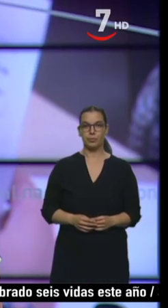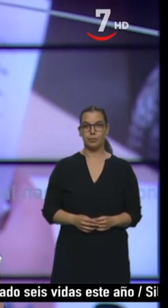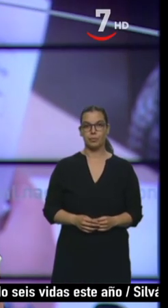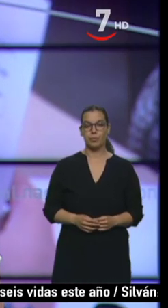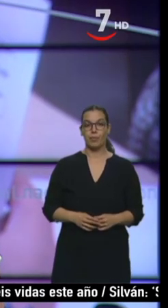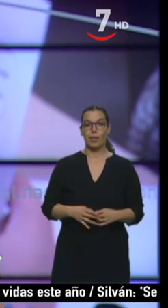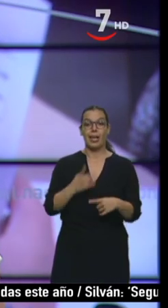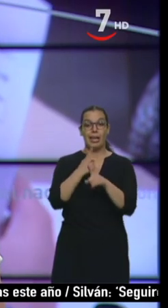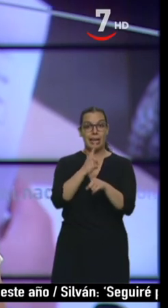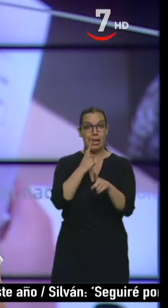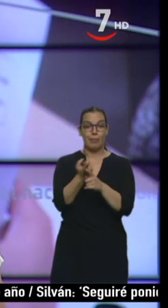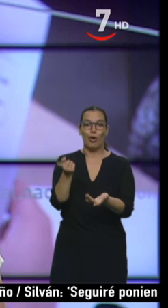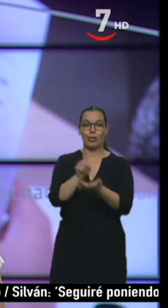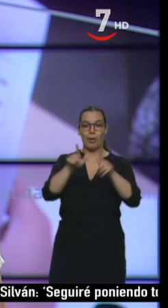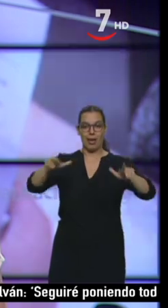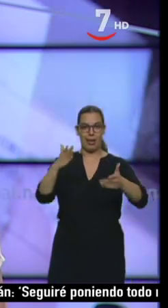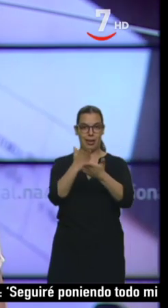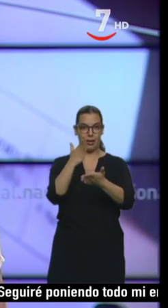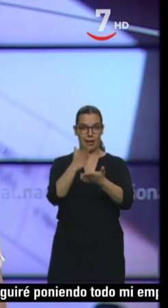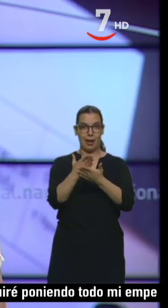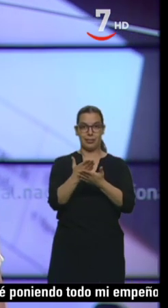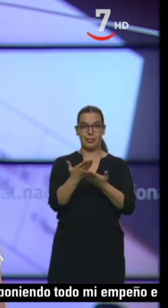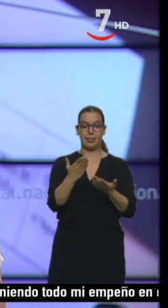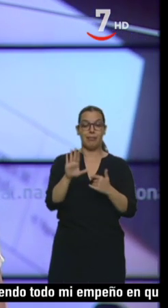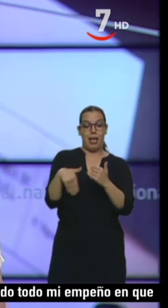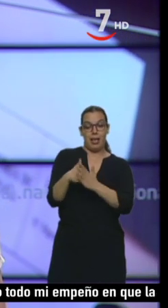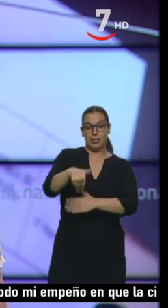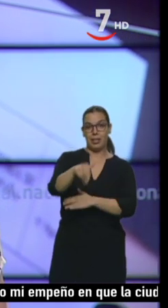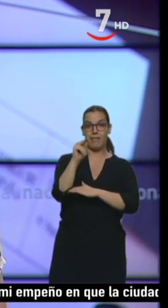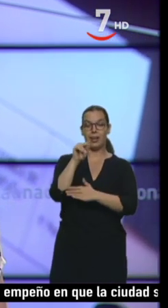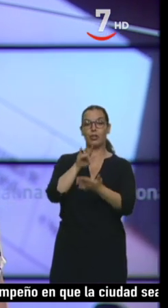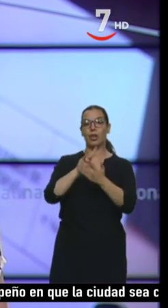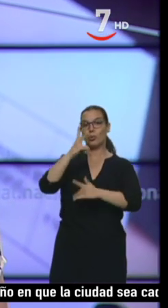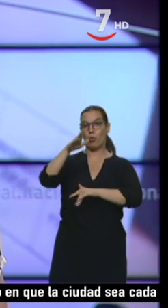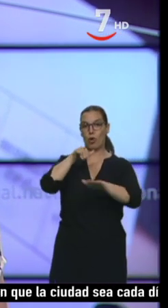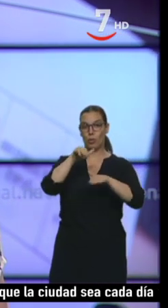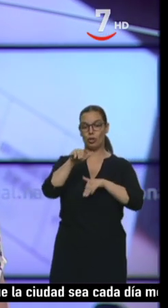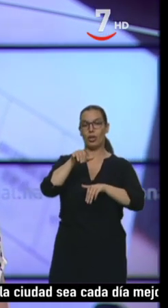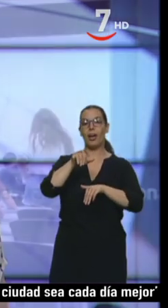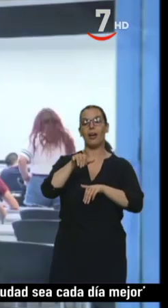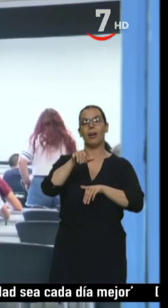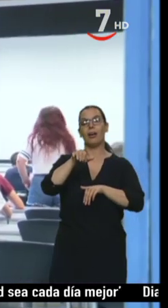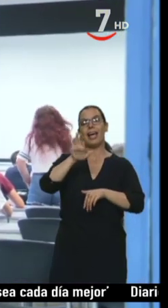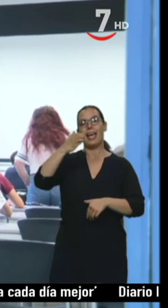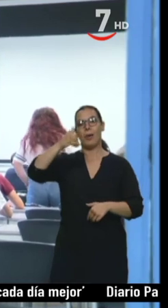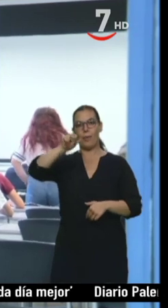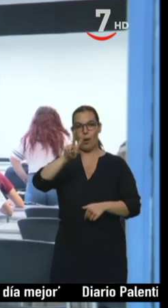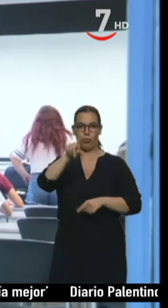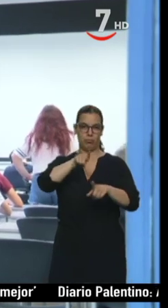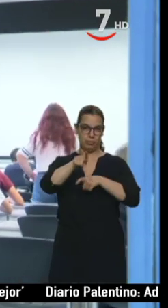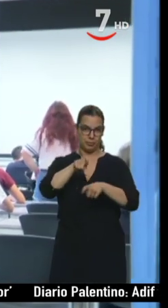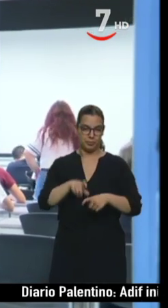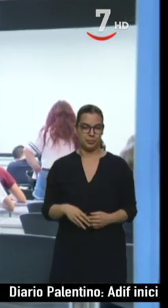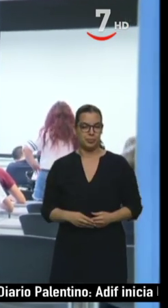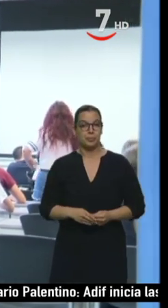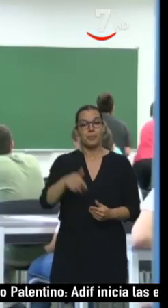Los nervios han vuelto a las aulas, en las que hasta el viernes se desarrolla la segunda convocatoria de la EBAU. En